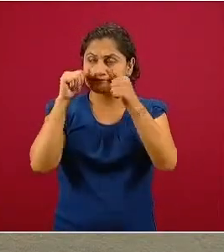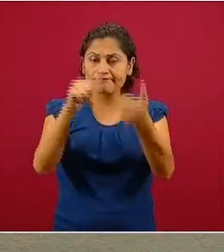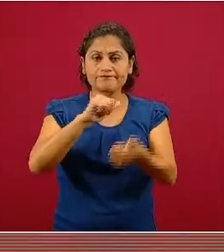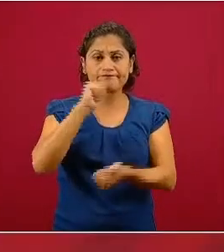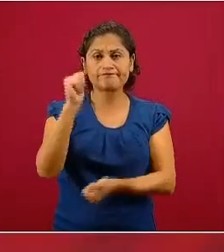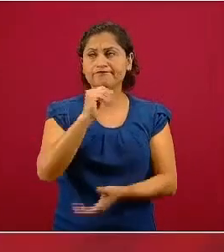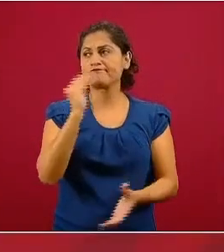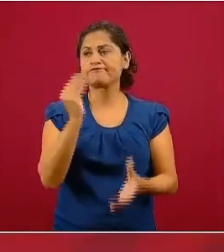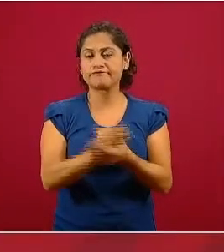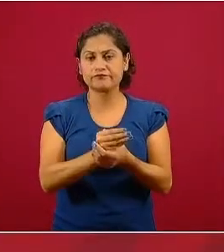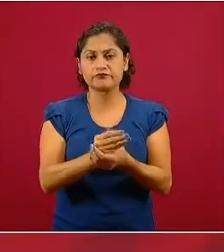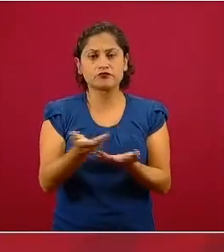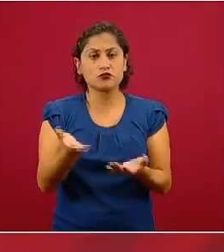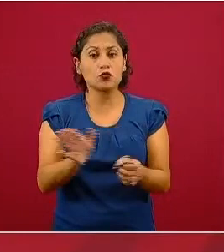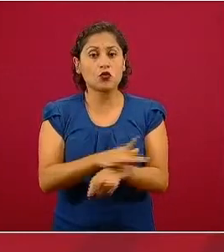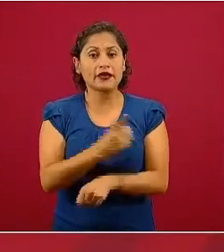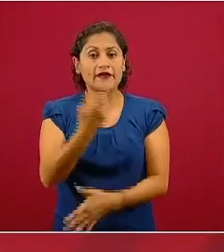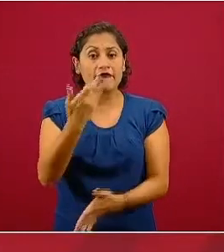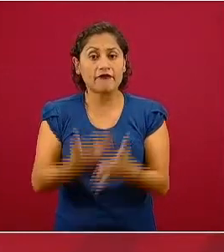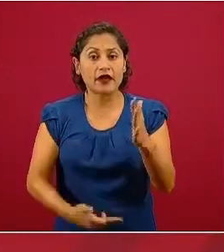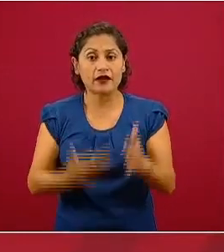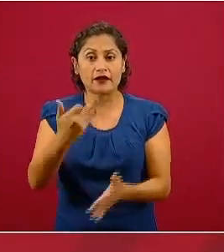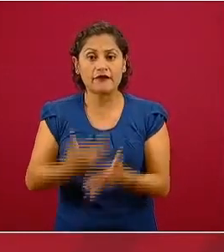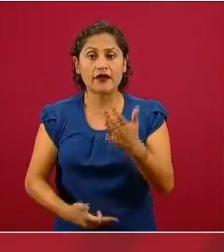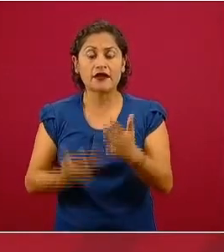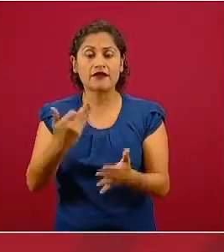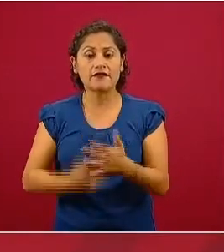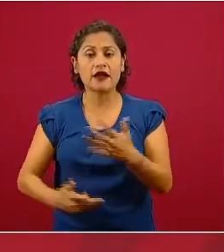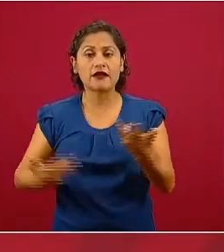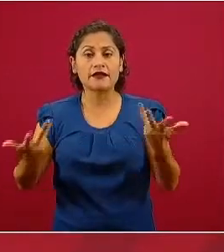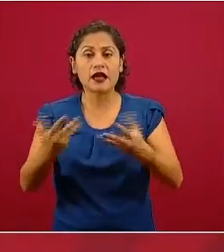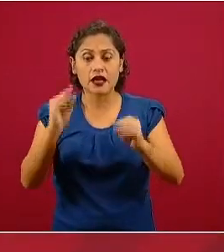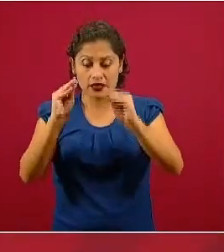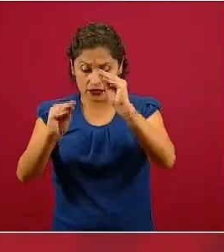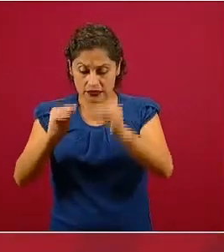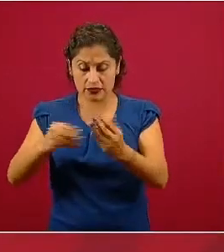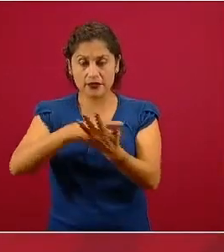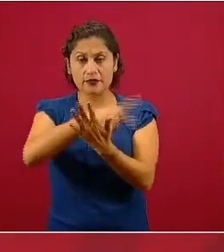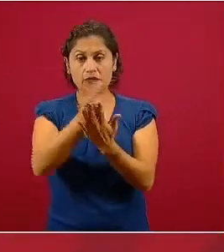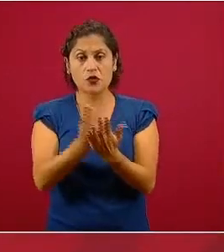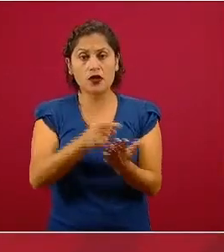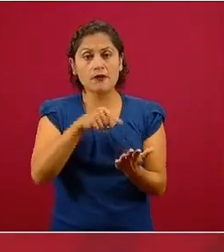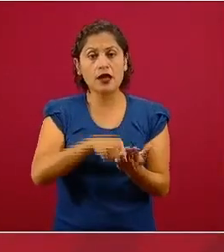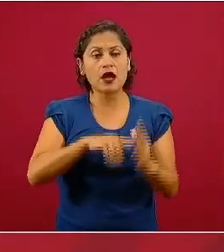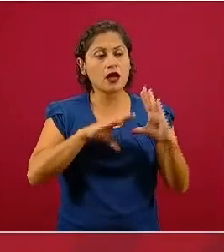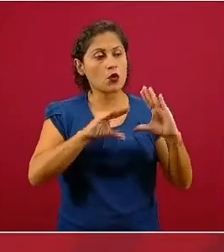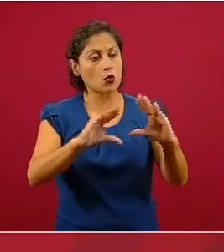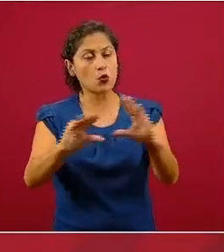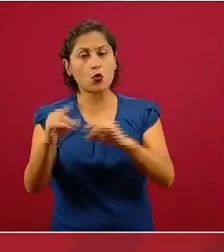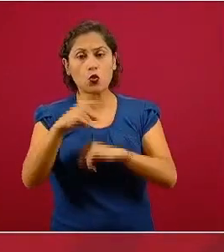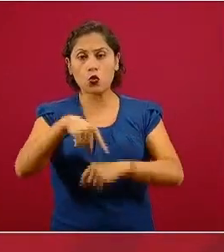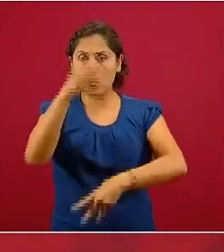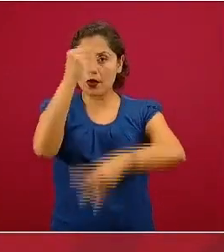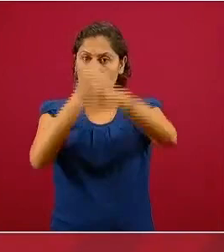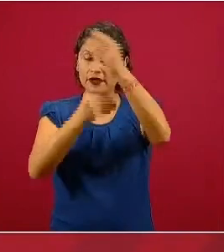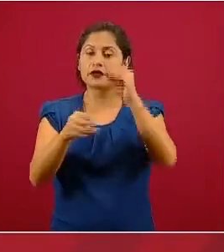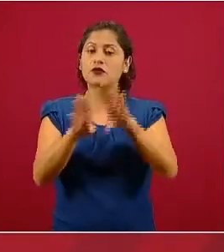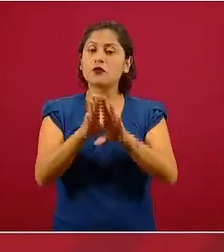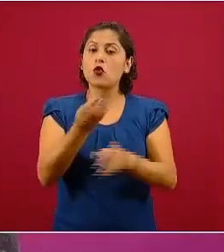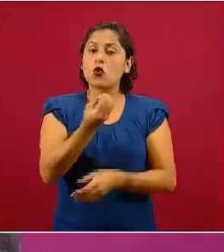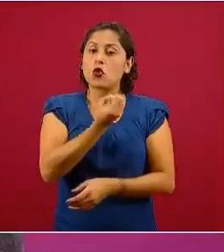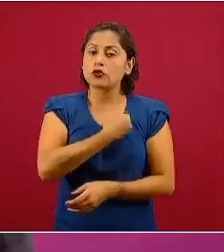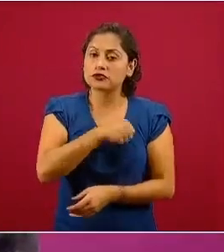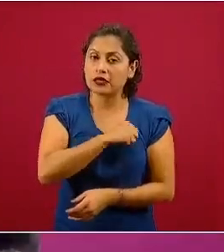en desarrollar y poner en práctica programas de orientación nutricional. Sin embargo, no basta con